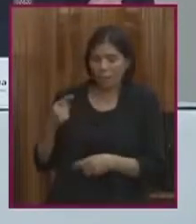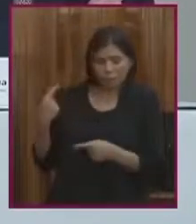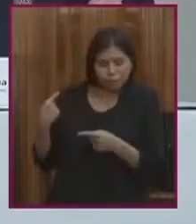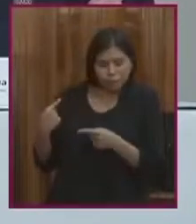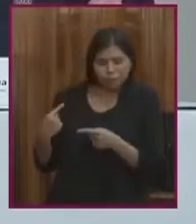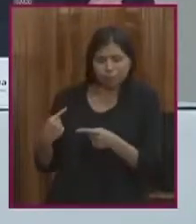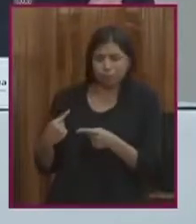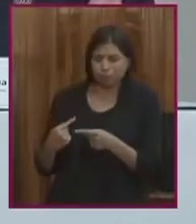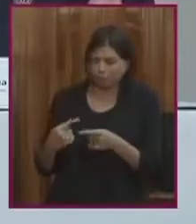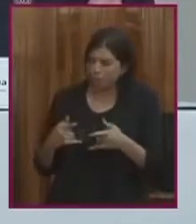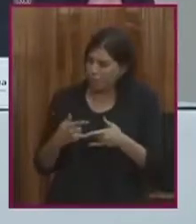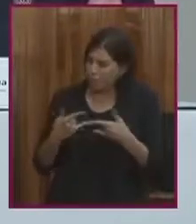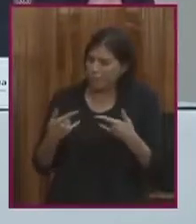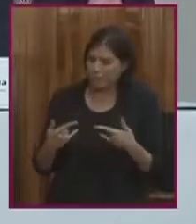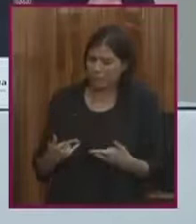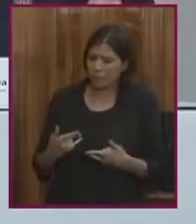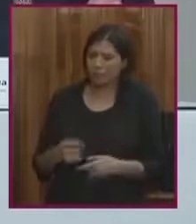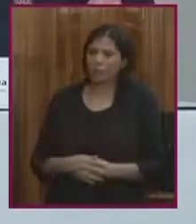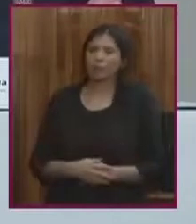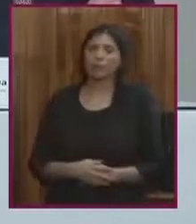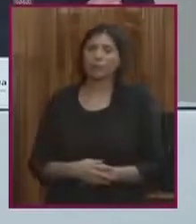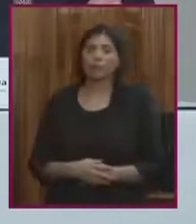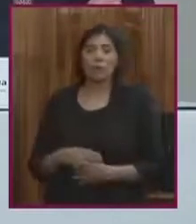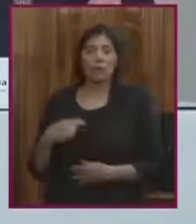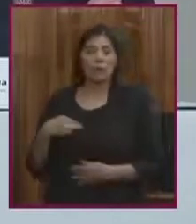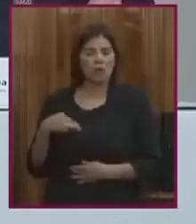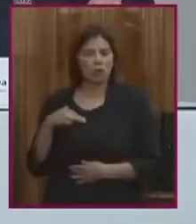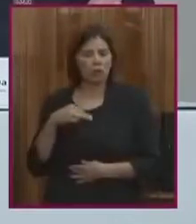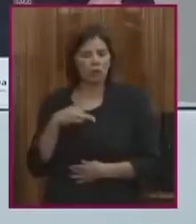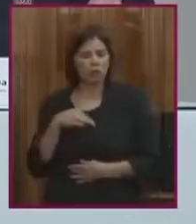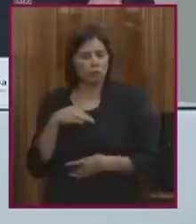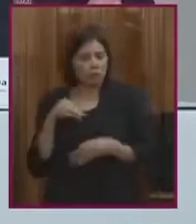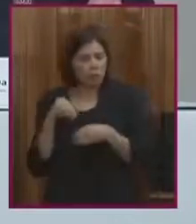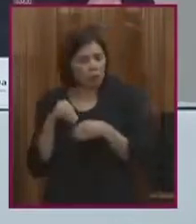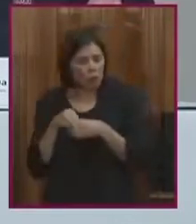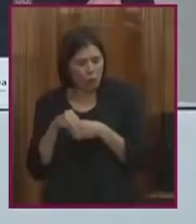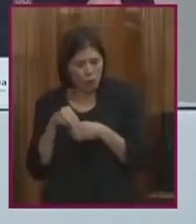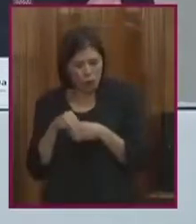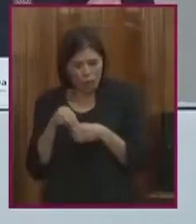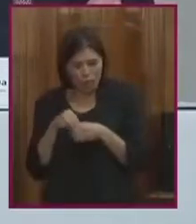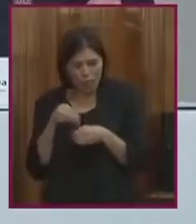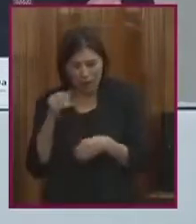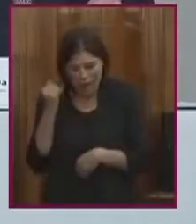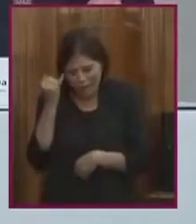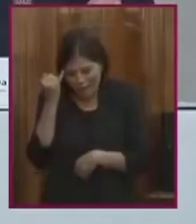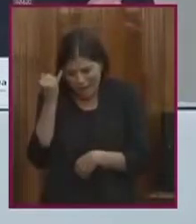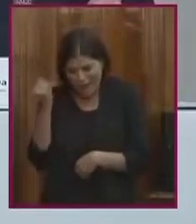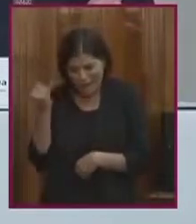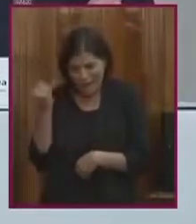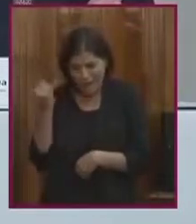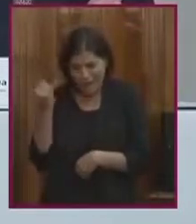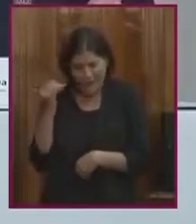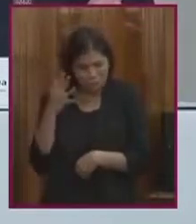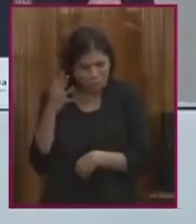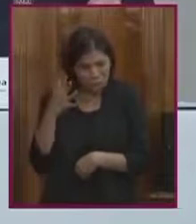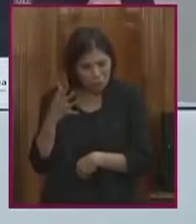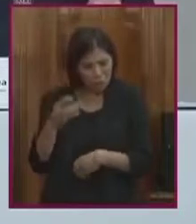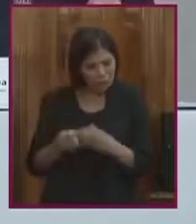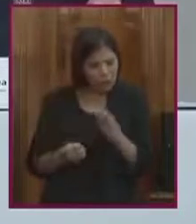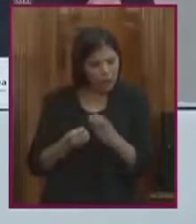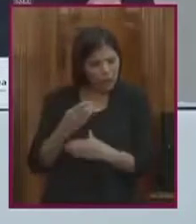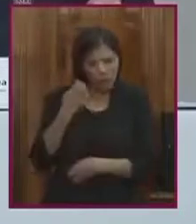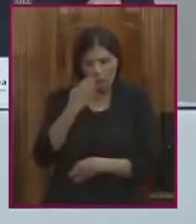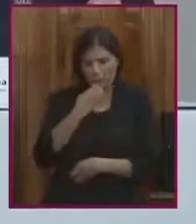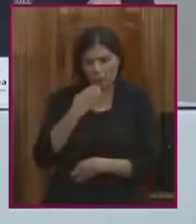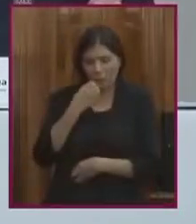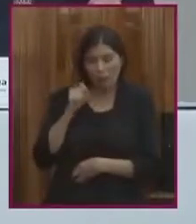abiertos, olvídense. No estamos ocultando el sentido de la nueva escuela mexicana y el